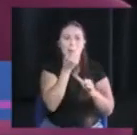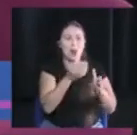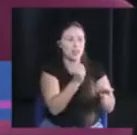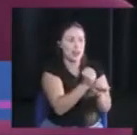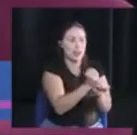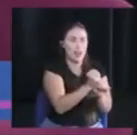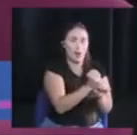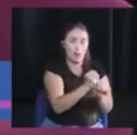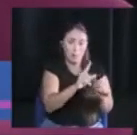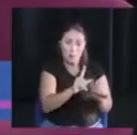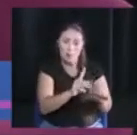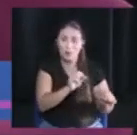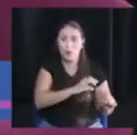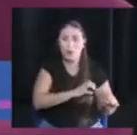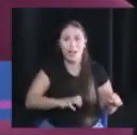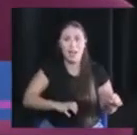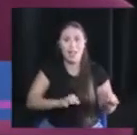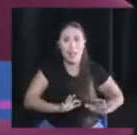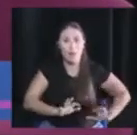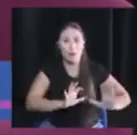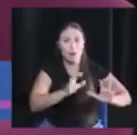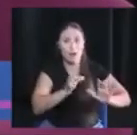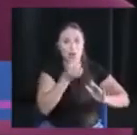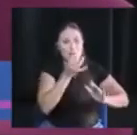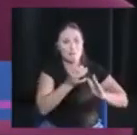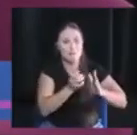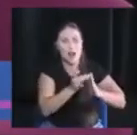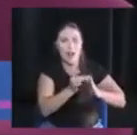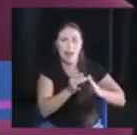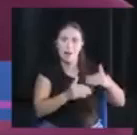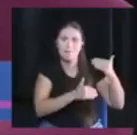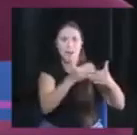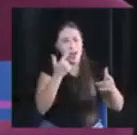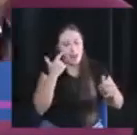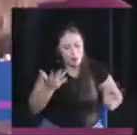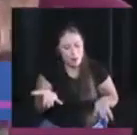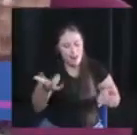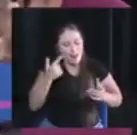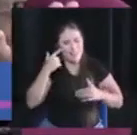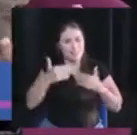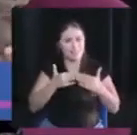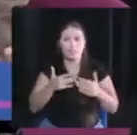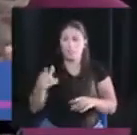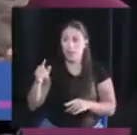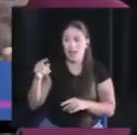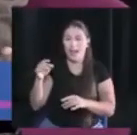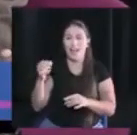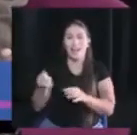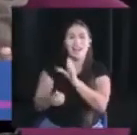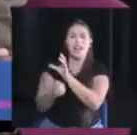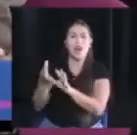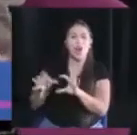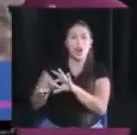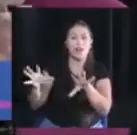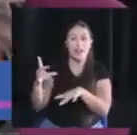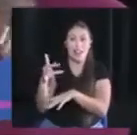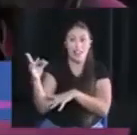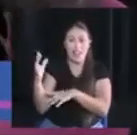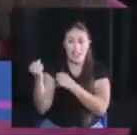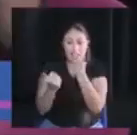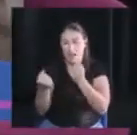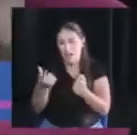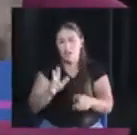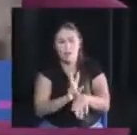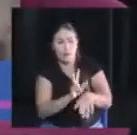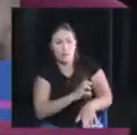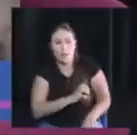de funcionarios públicos cada vez más calificados y motivados. Los neoliberales no van a defender el Estado,